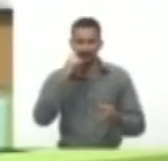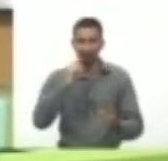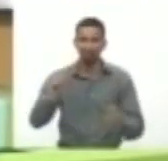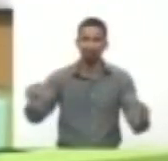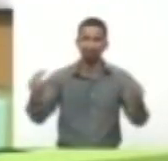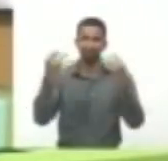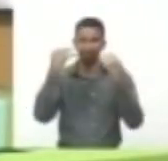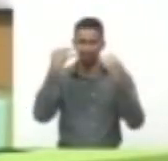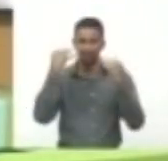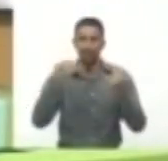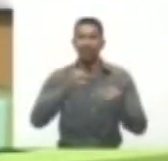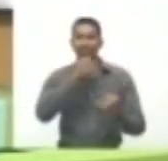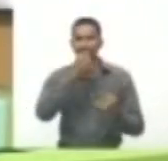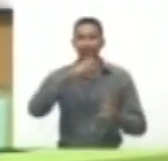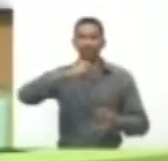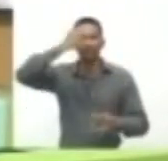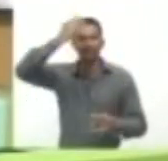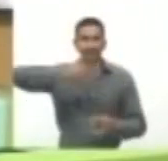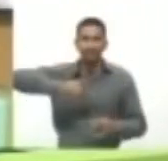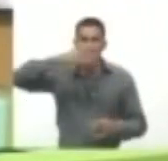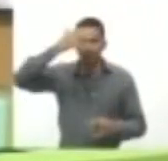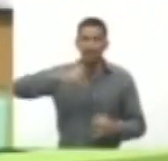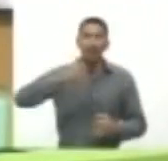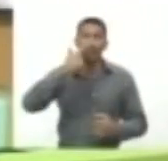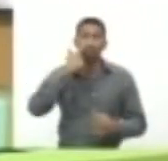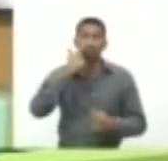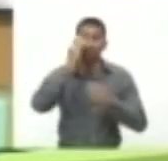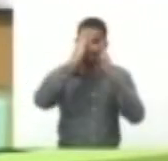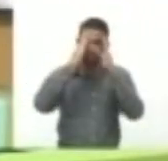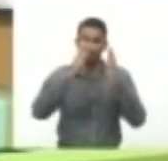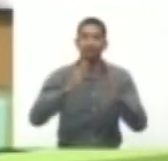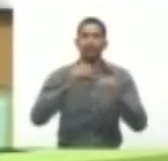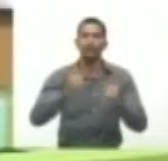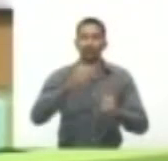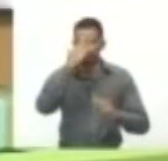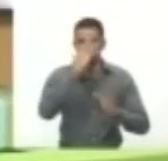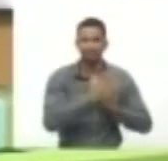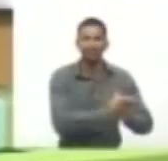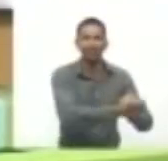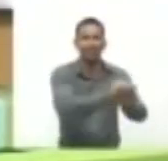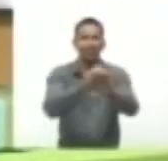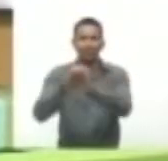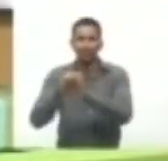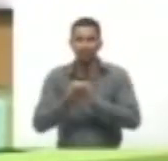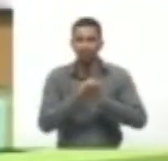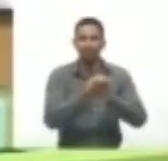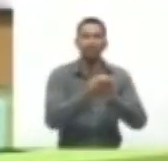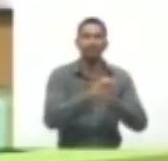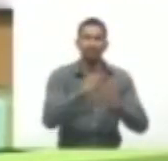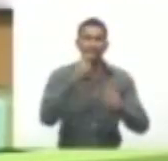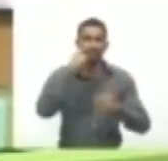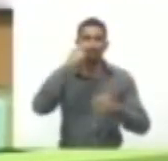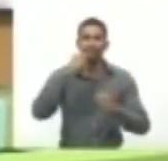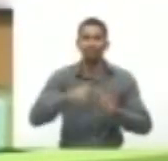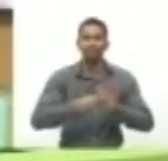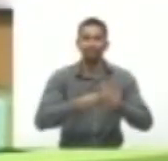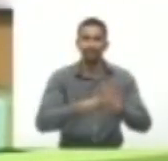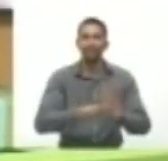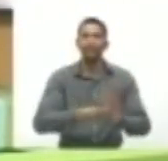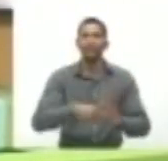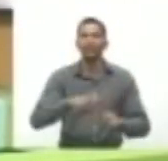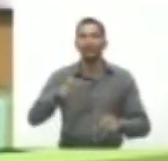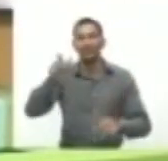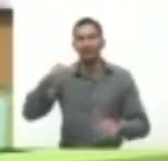nuestra transmisión en Facebook. Aquí estamos también muy atentos y enviamos un saludo para West Palm Beach, a toda la gente de allá, especialmente Ángela María